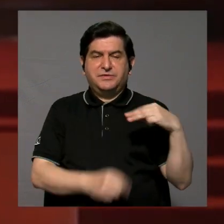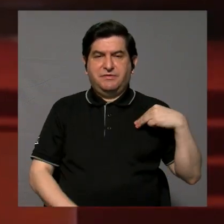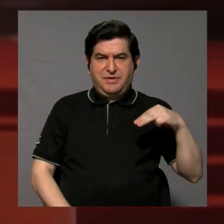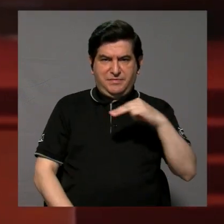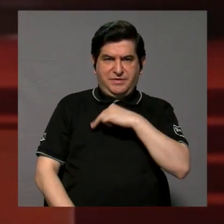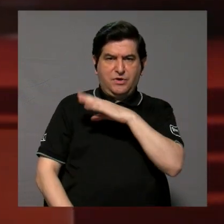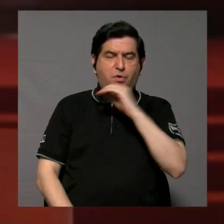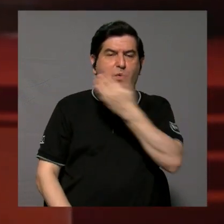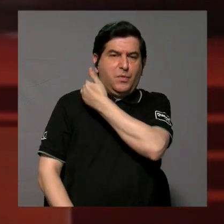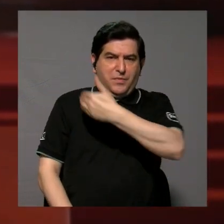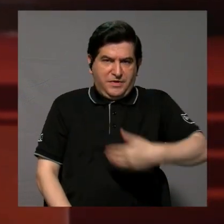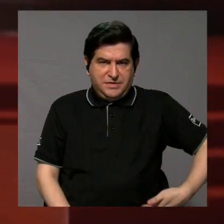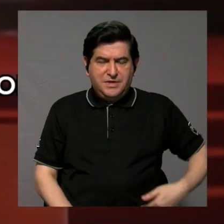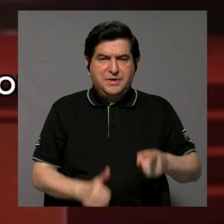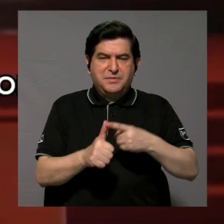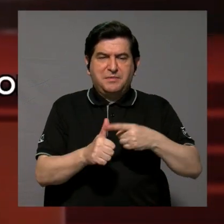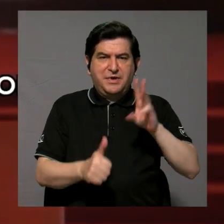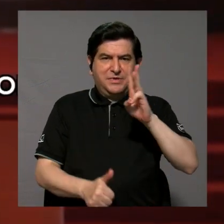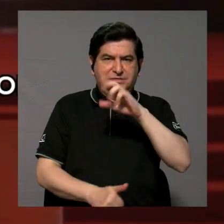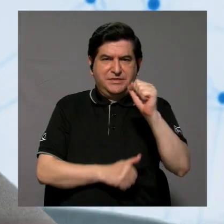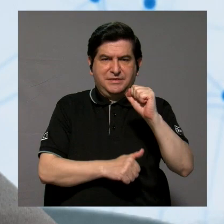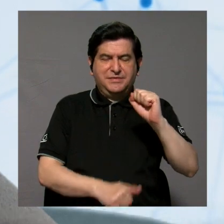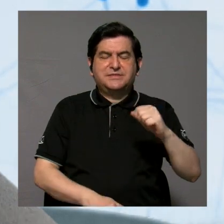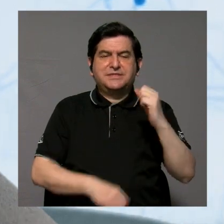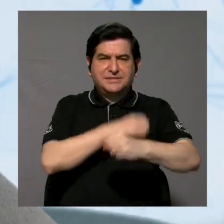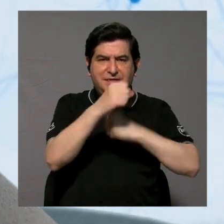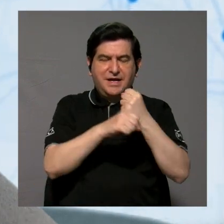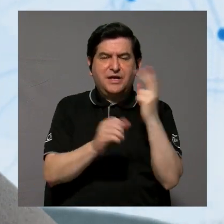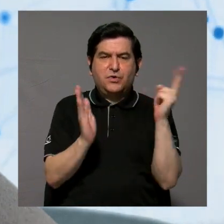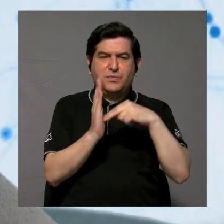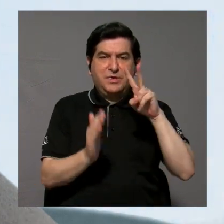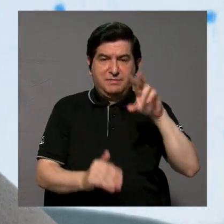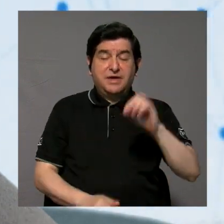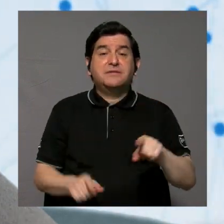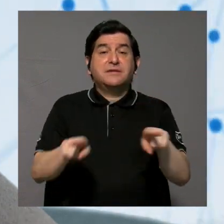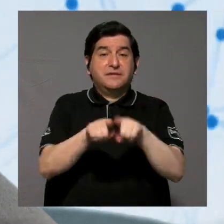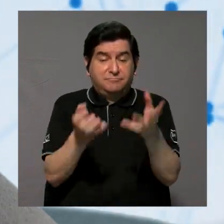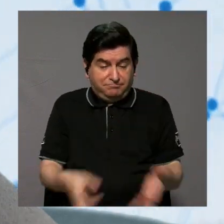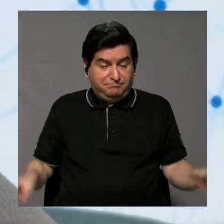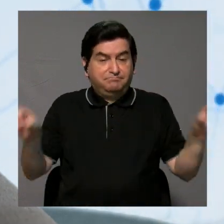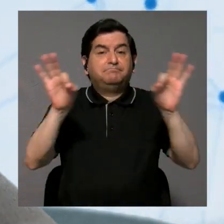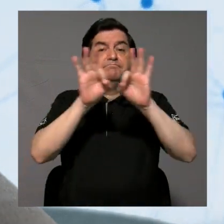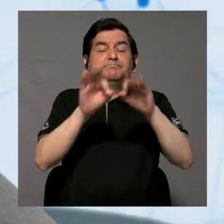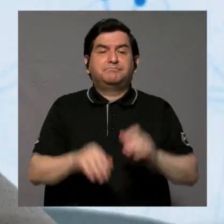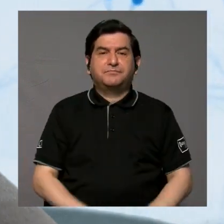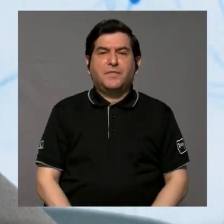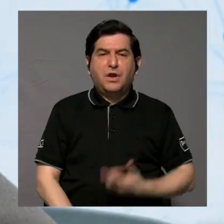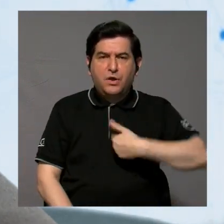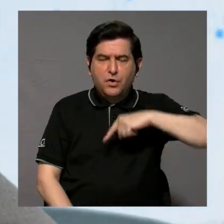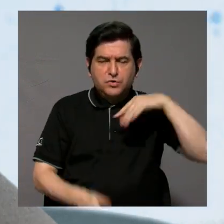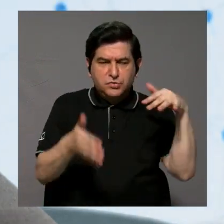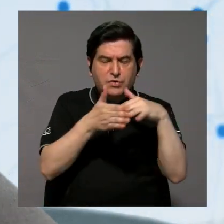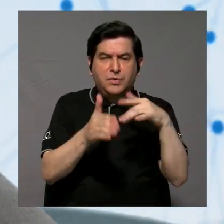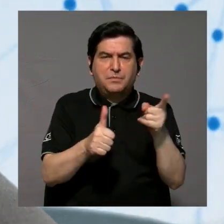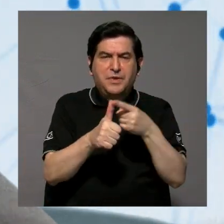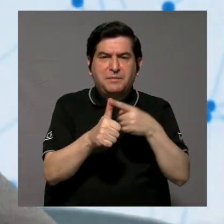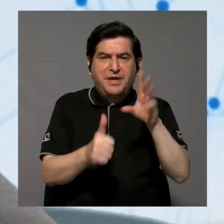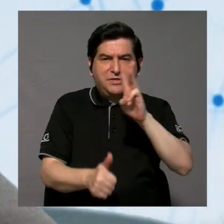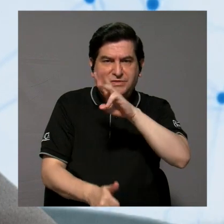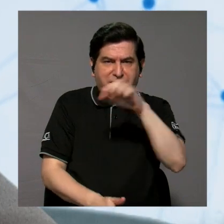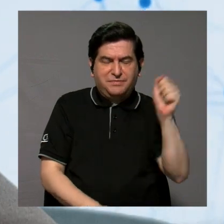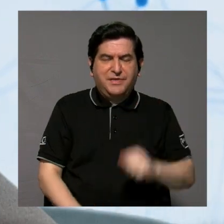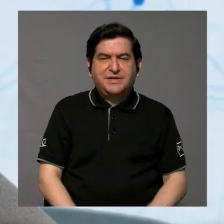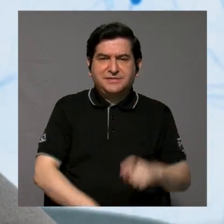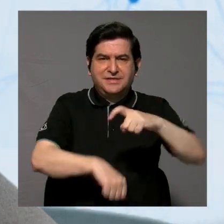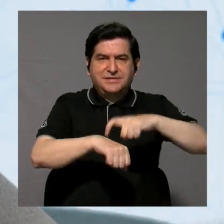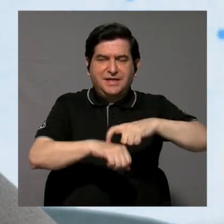presidencias durante los primeros 6 meses del año 2020. Eso también es importante tomarlo en consideración. Nosotros estudiamos los primeros 6 meses de la